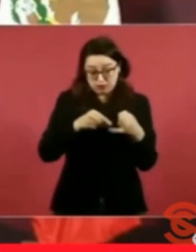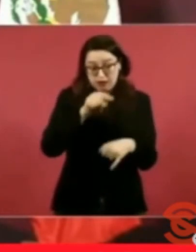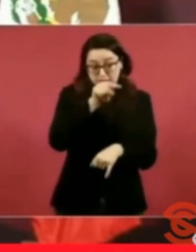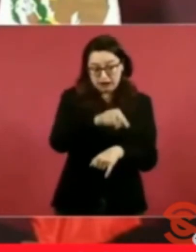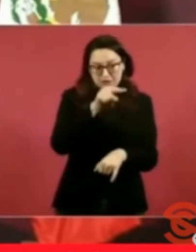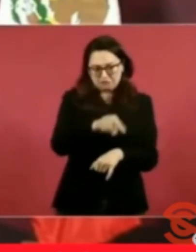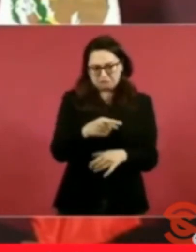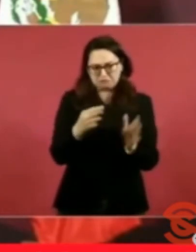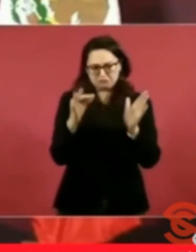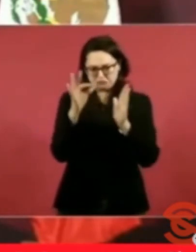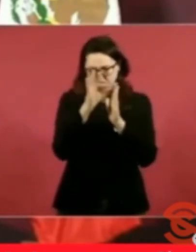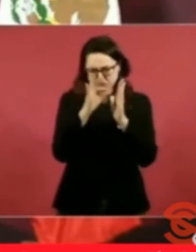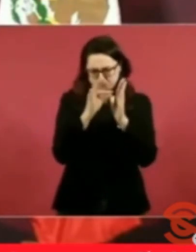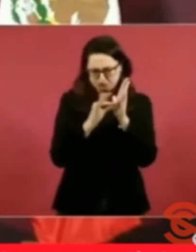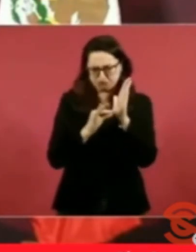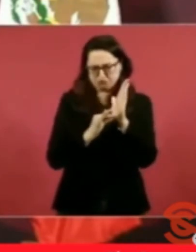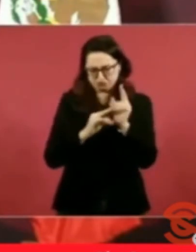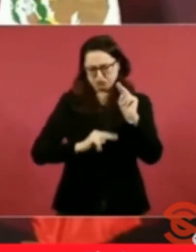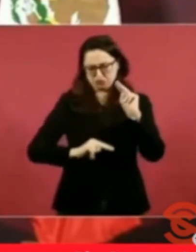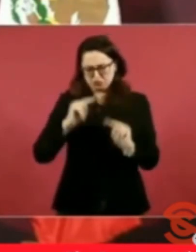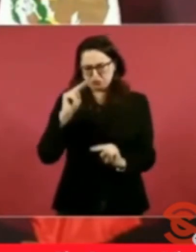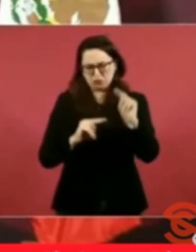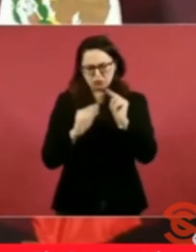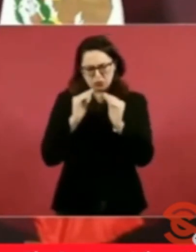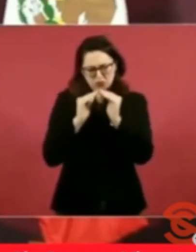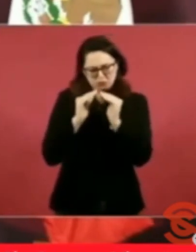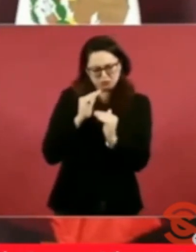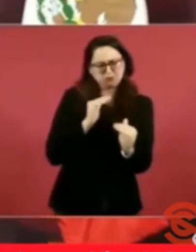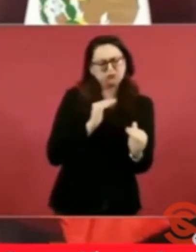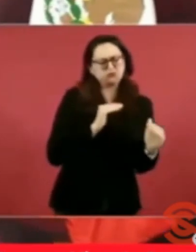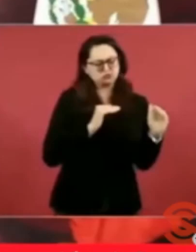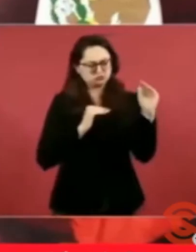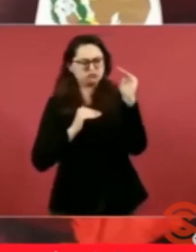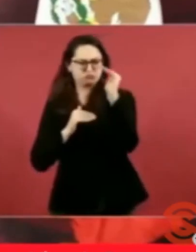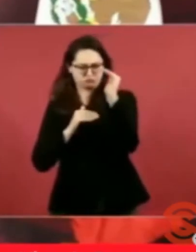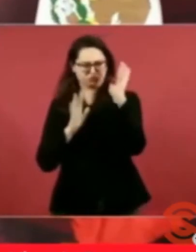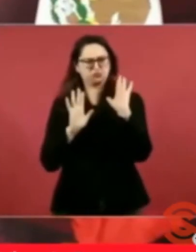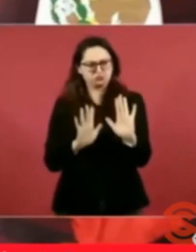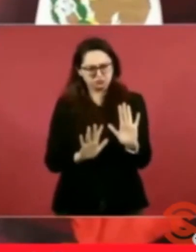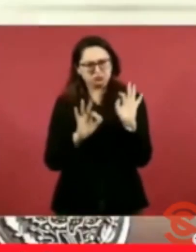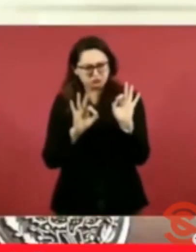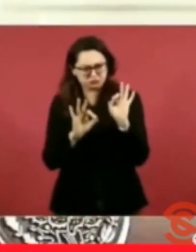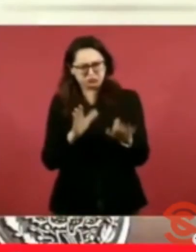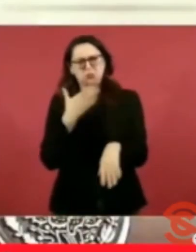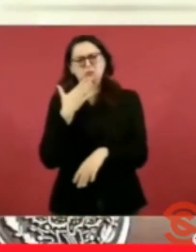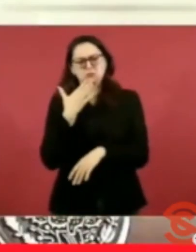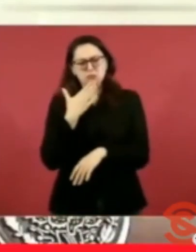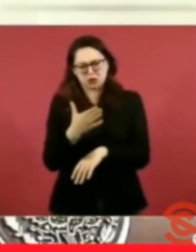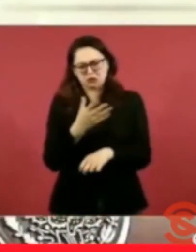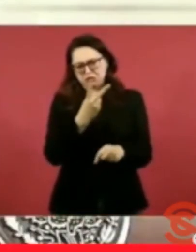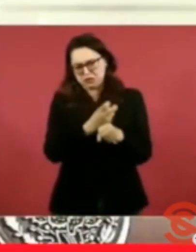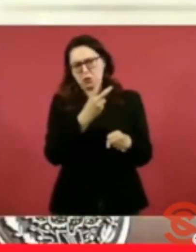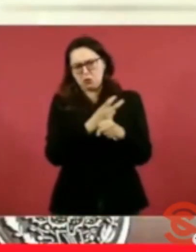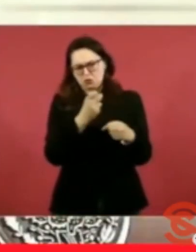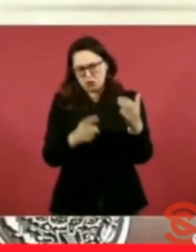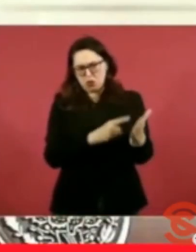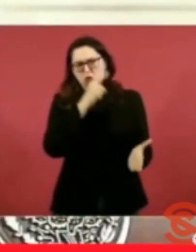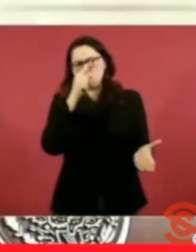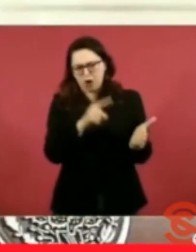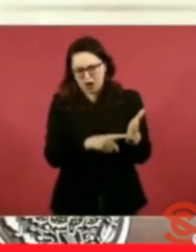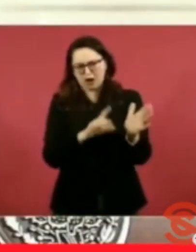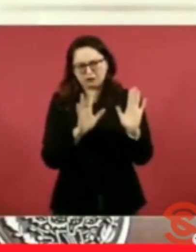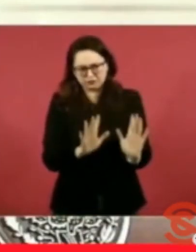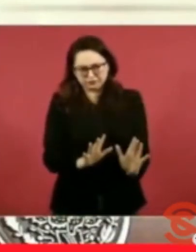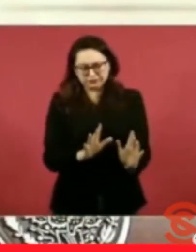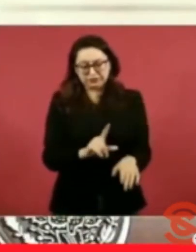No estaba arriba del expresidente Trump, pero sí estaba en segundo lugar.